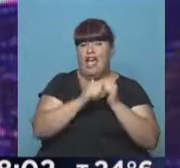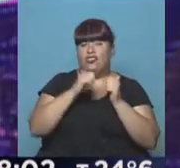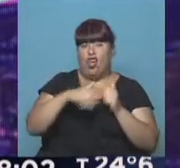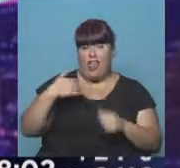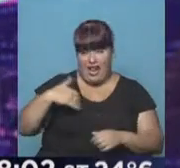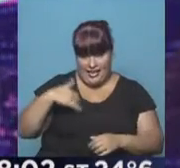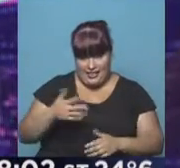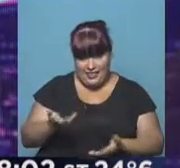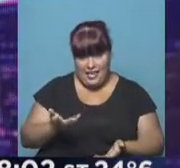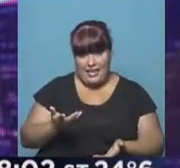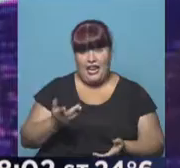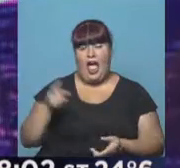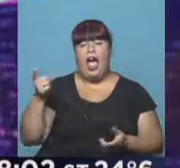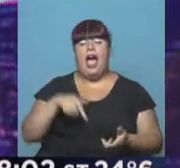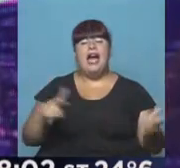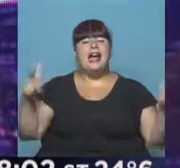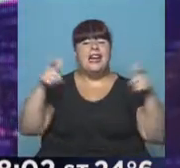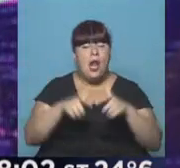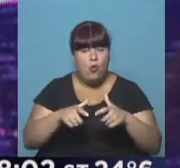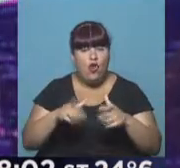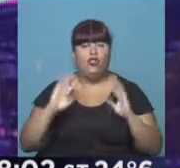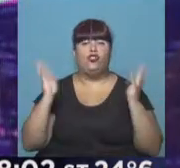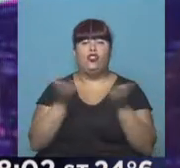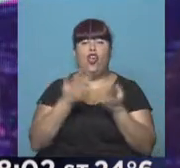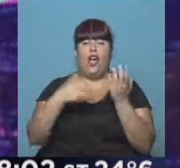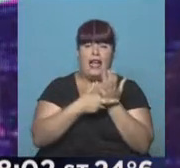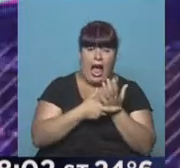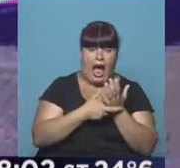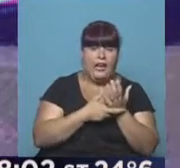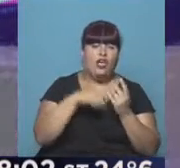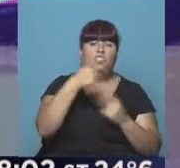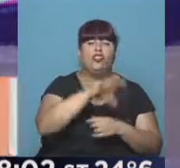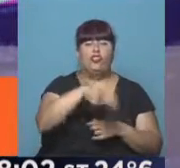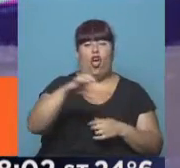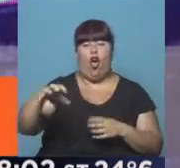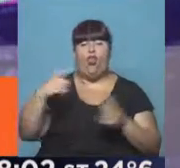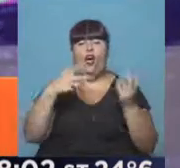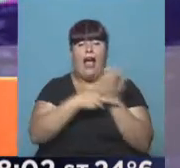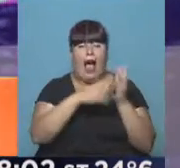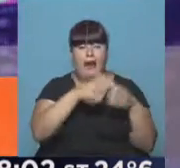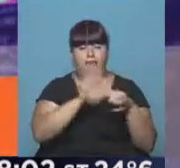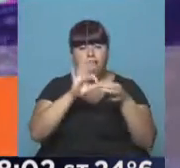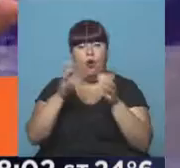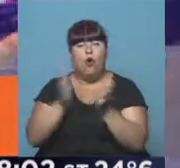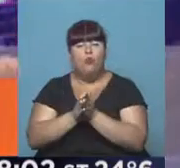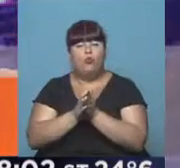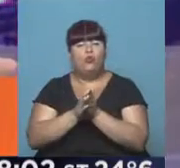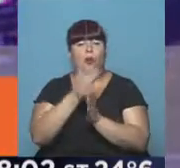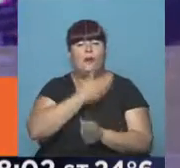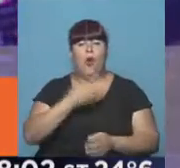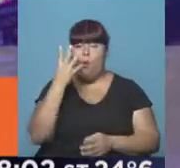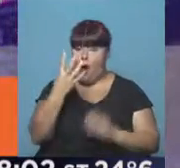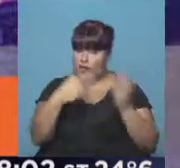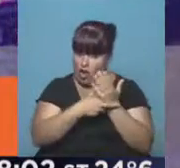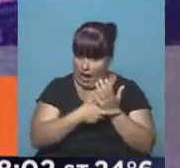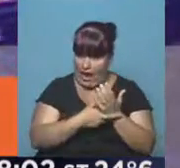país que estuviera la reunida a la mesa de las carnes o todos los eslabones de la cadena de la carne con la presidente la nación de las cuatro carnes